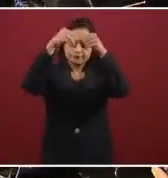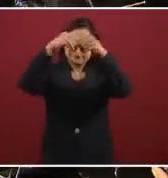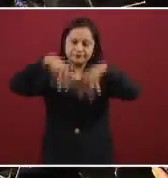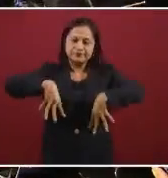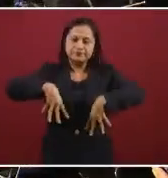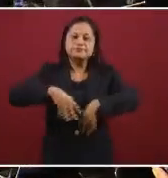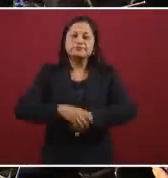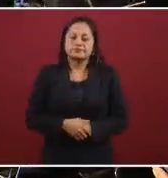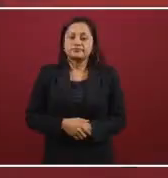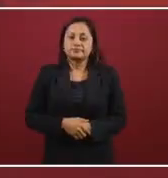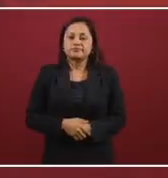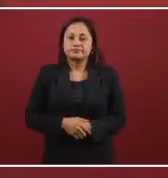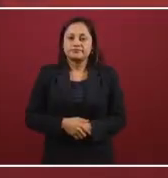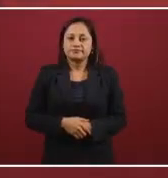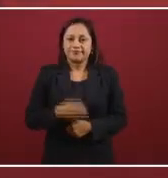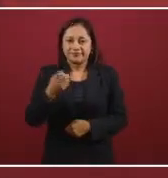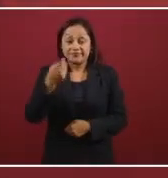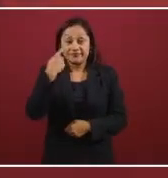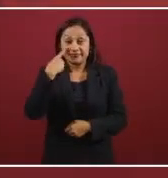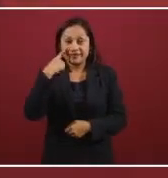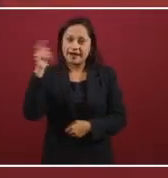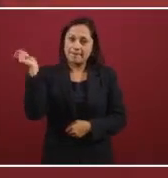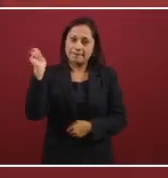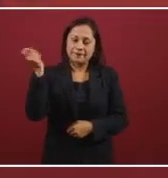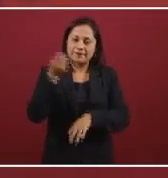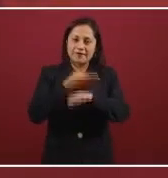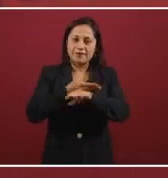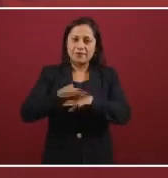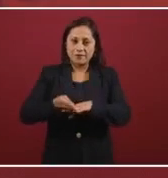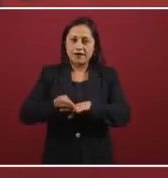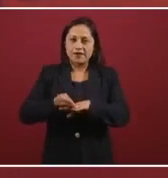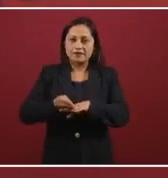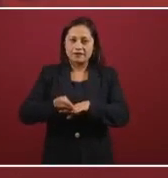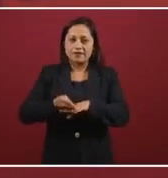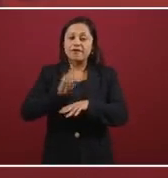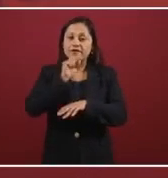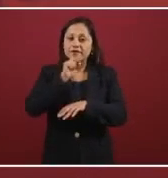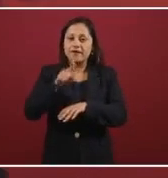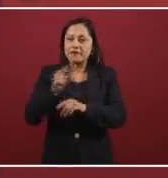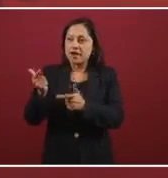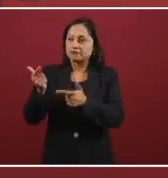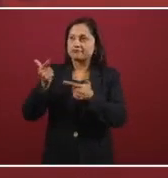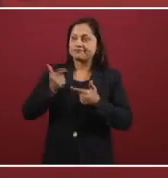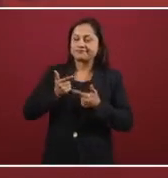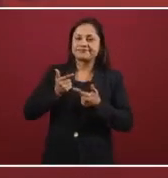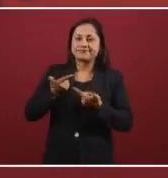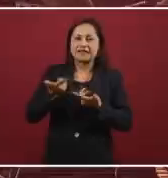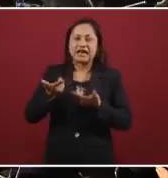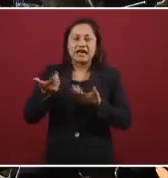del pañuelo, porque ya los jóvenes ya no usan pañuelo.